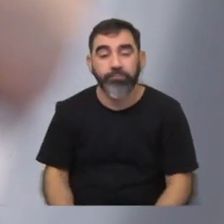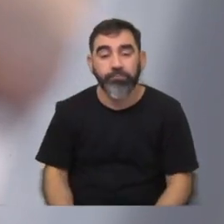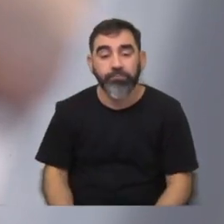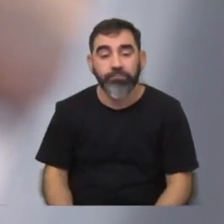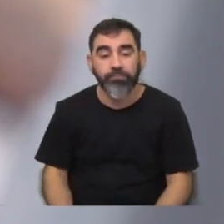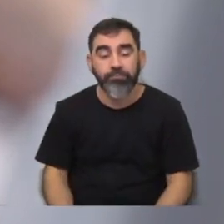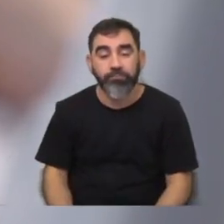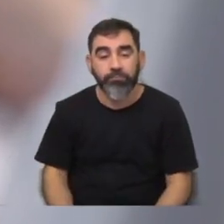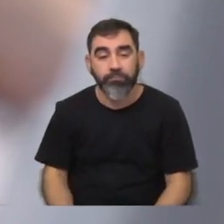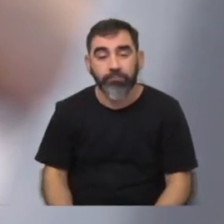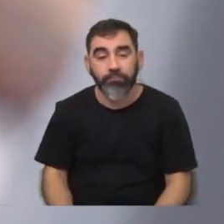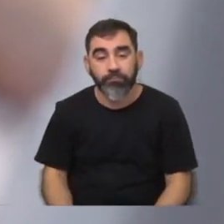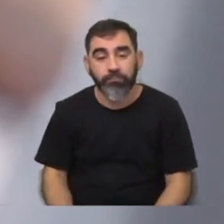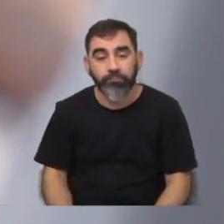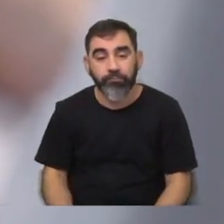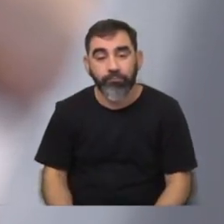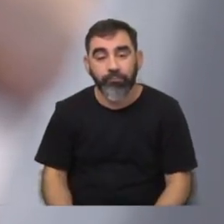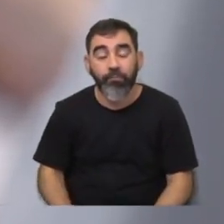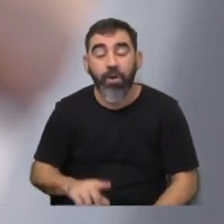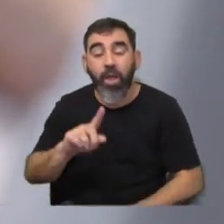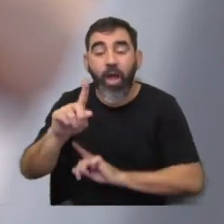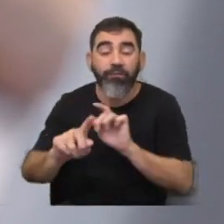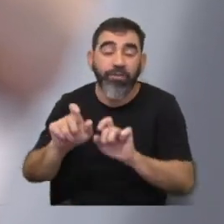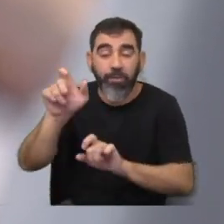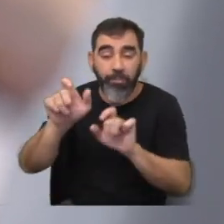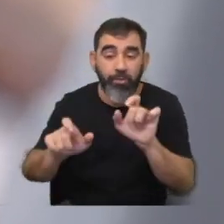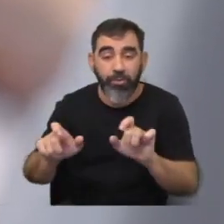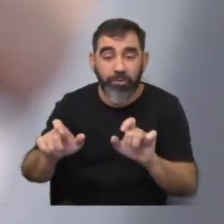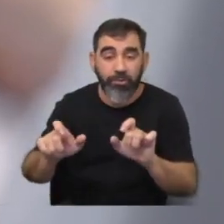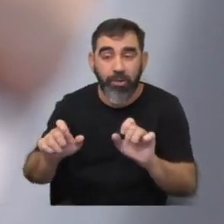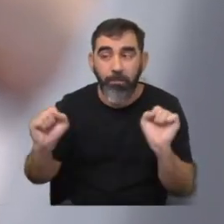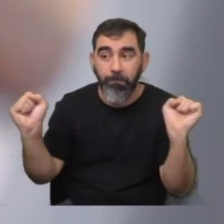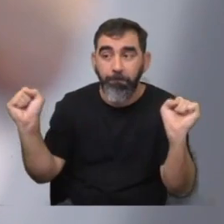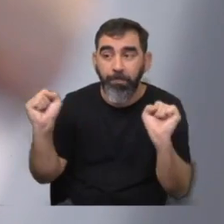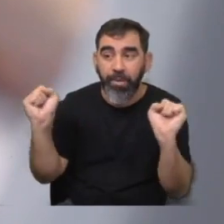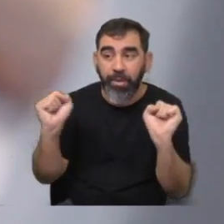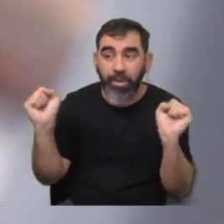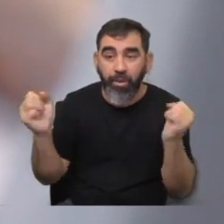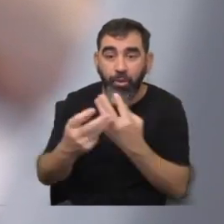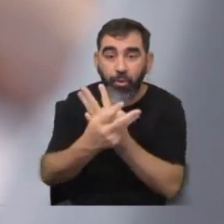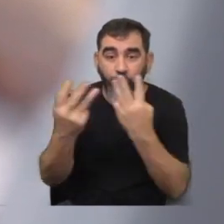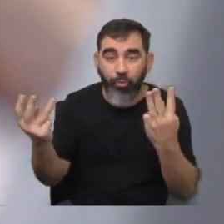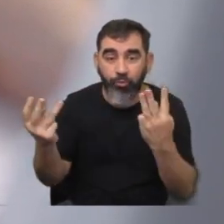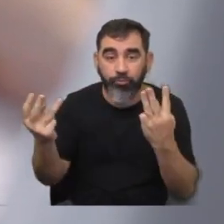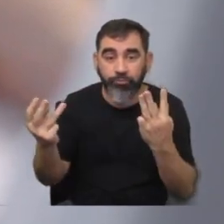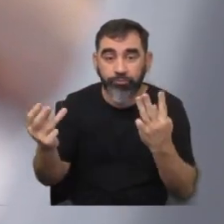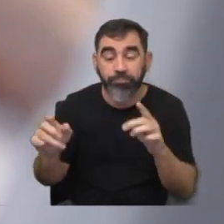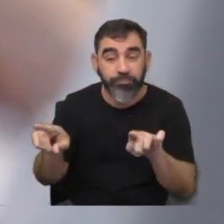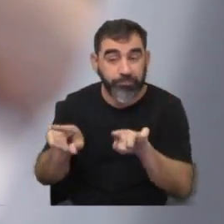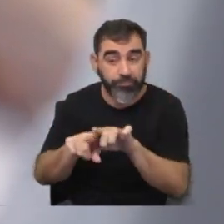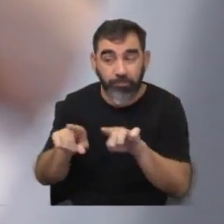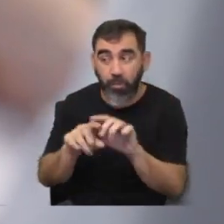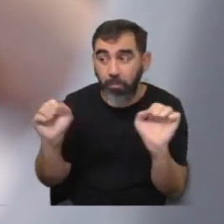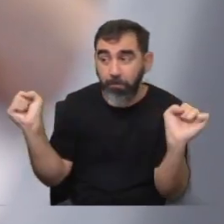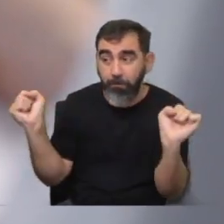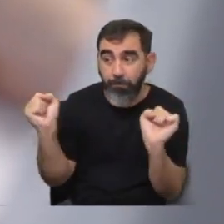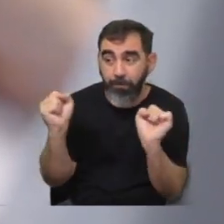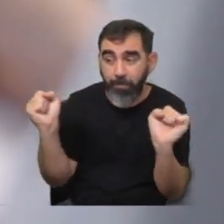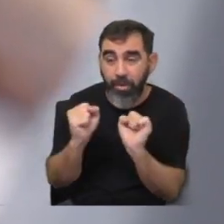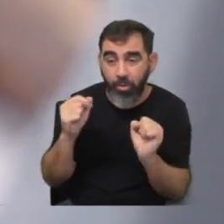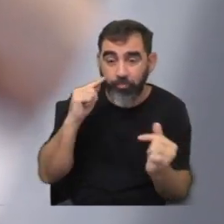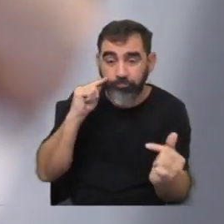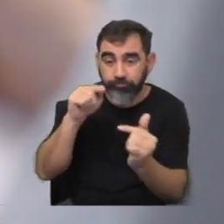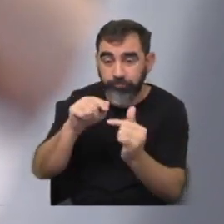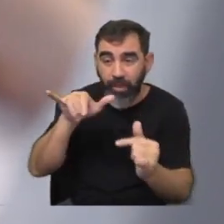Por otro lado, muchas veces vemos personalidades que ya de por sí son más miedosas, que así como depositan este miedo en el